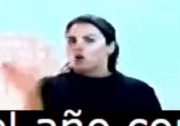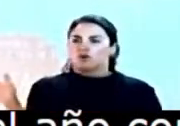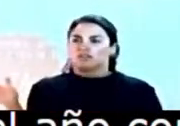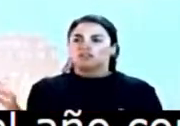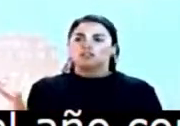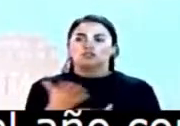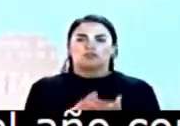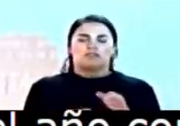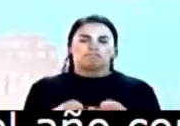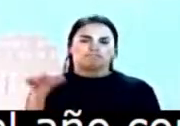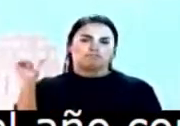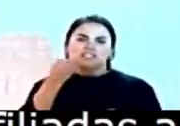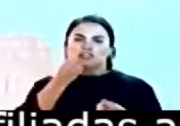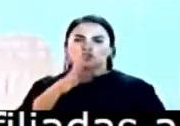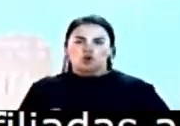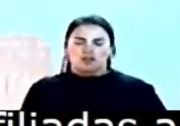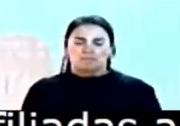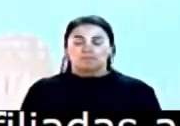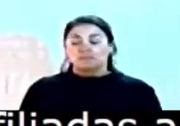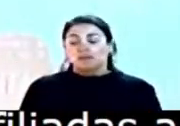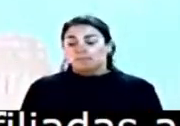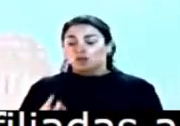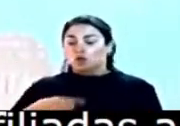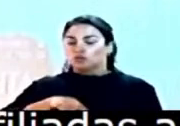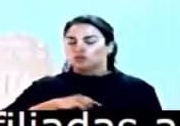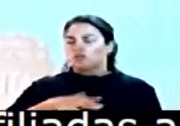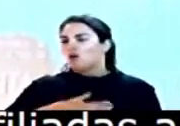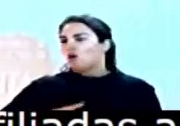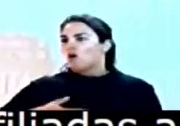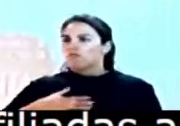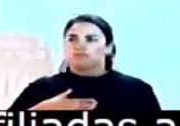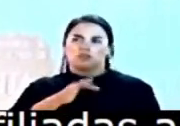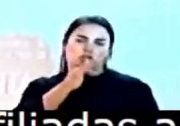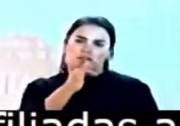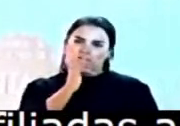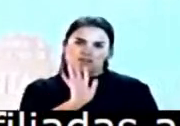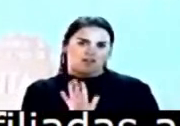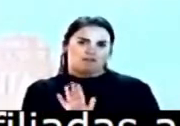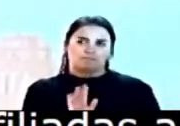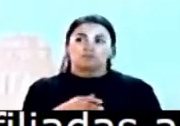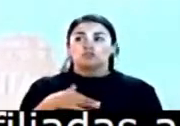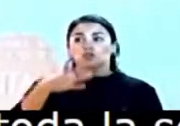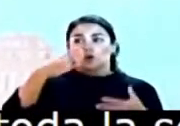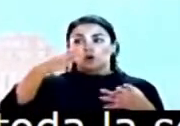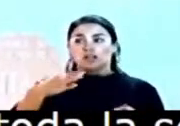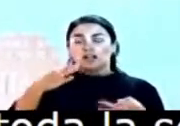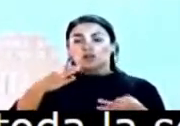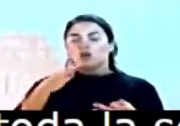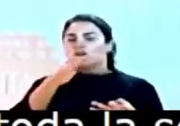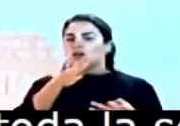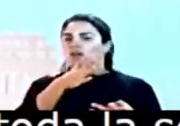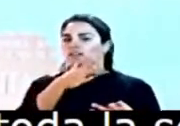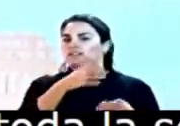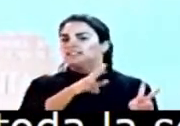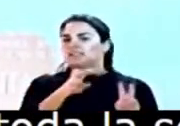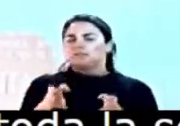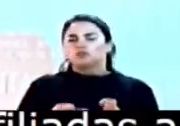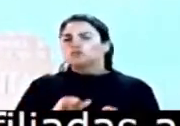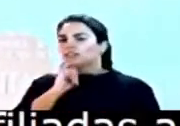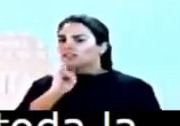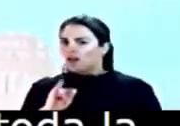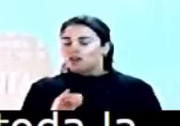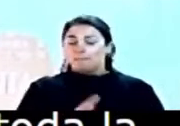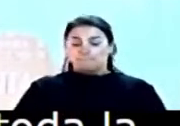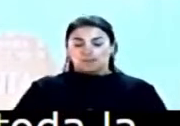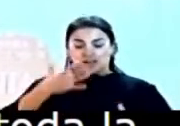la serie histórica. Pero nosotros no nos vamos a conformar con esto. Creemos que tenemos razones suficientes para creer